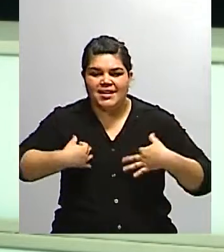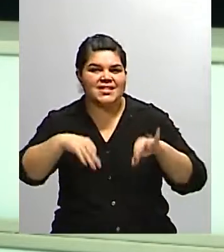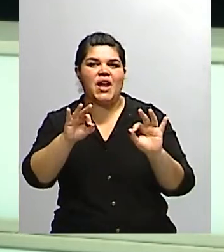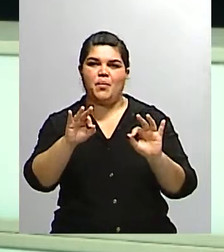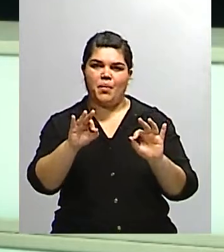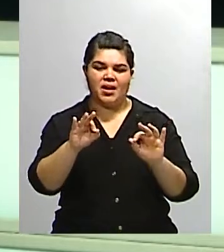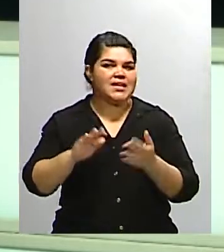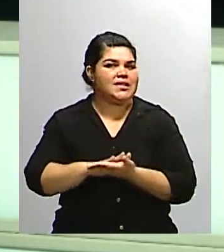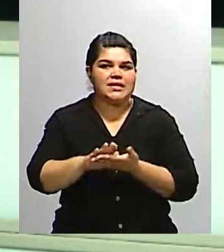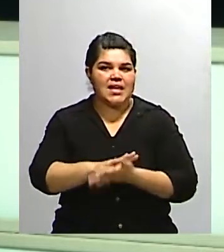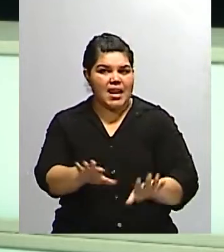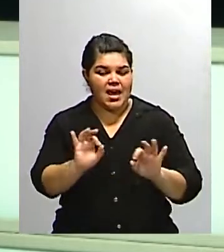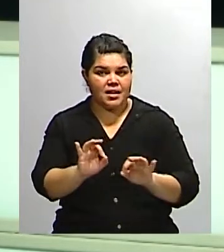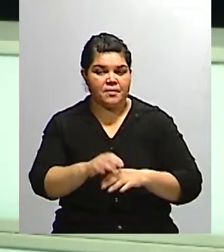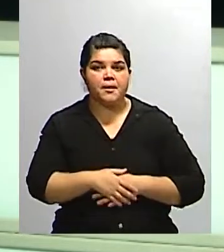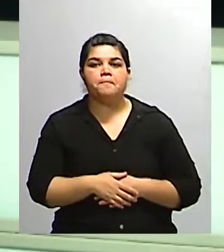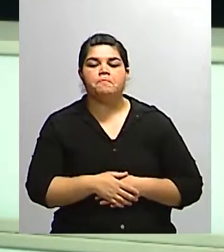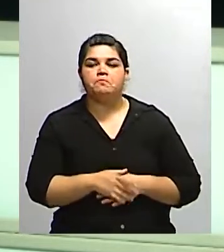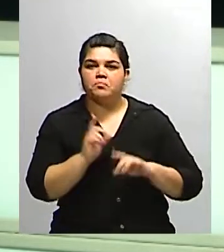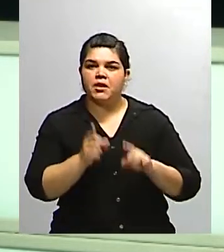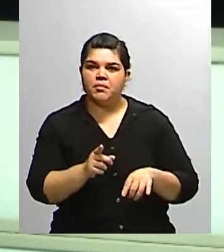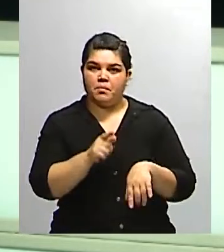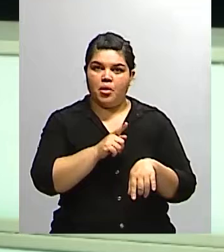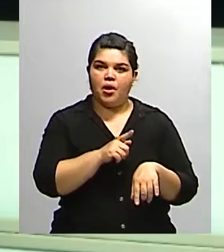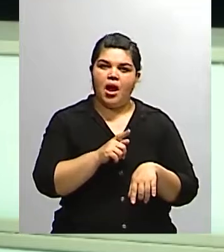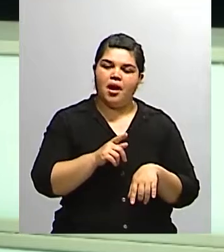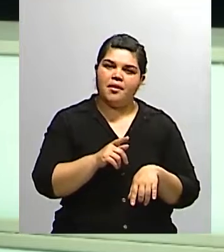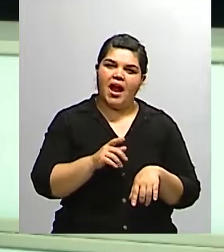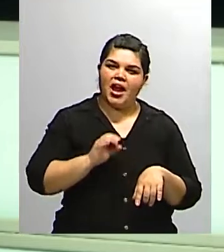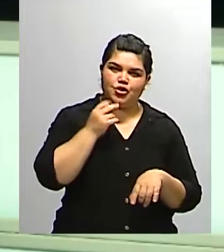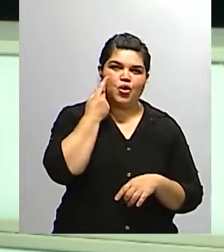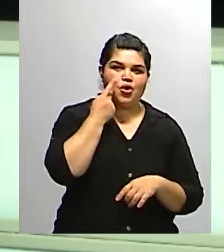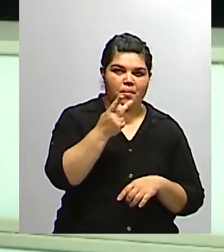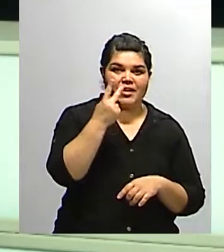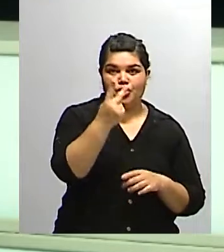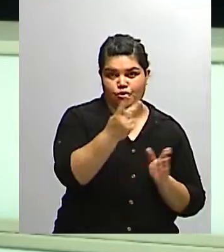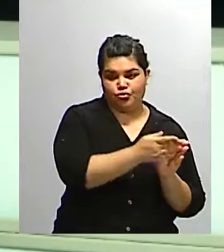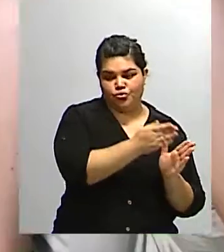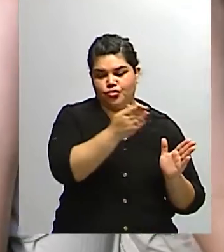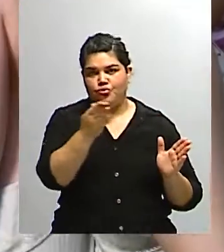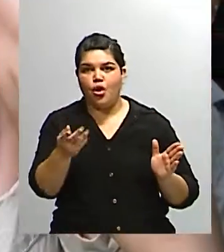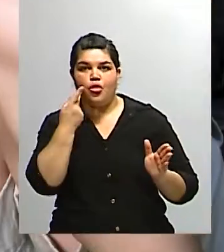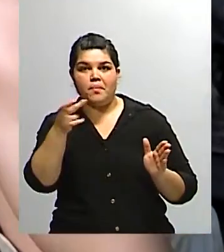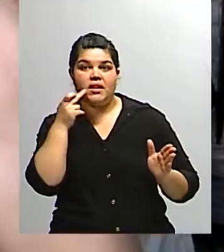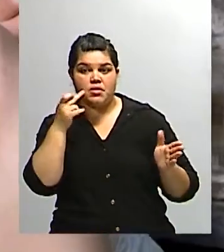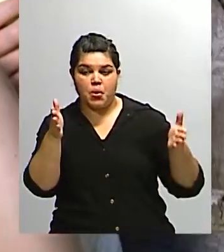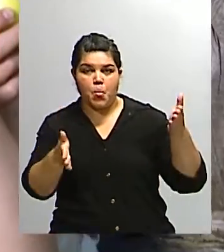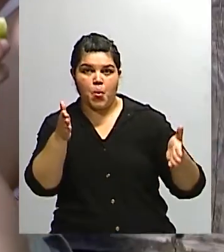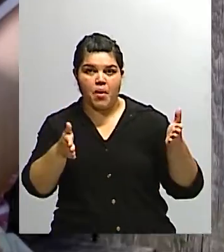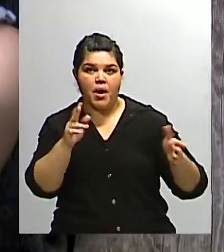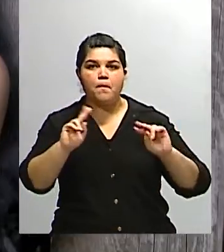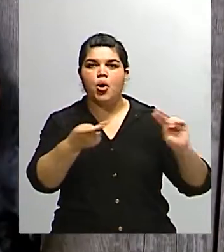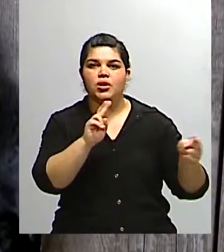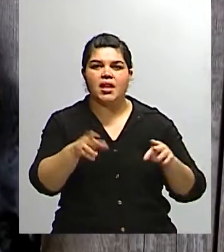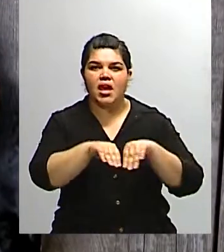la enfermedad. A lo largo del periodo que comprende el 2002 al 2019, la mortalidad por cáncer de